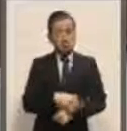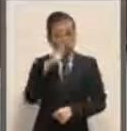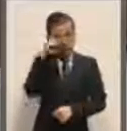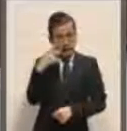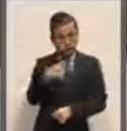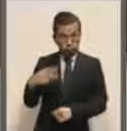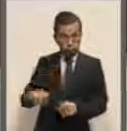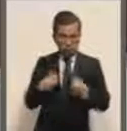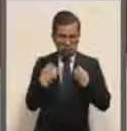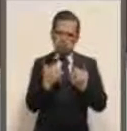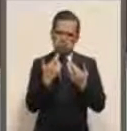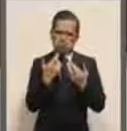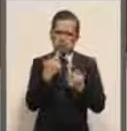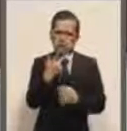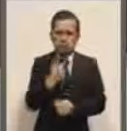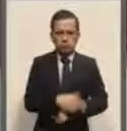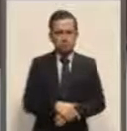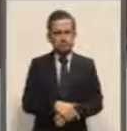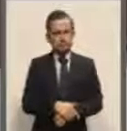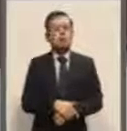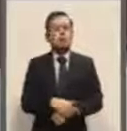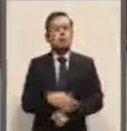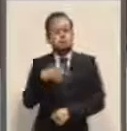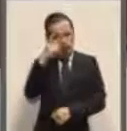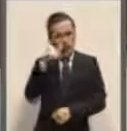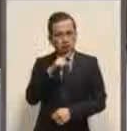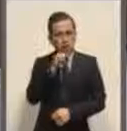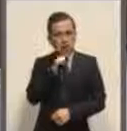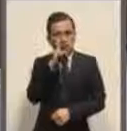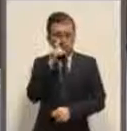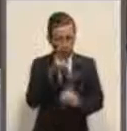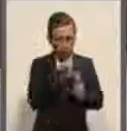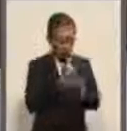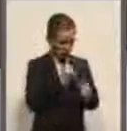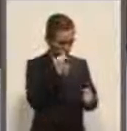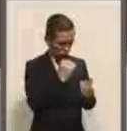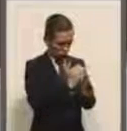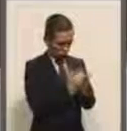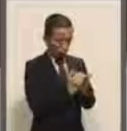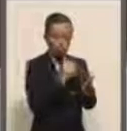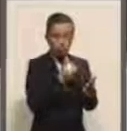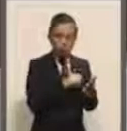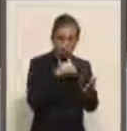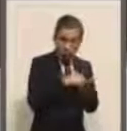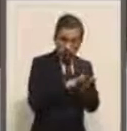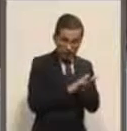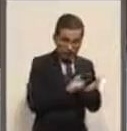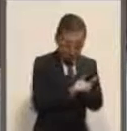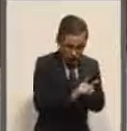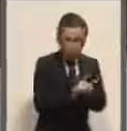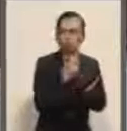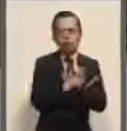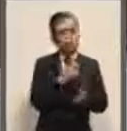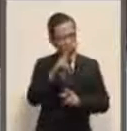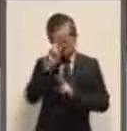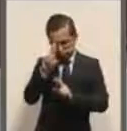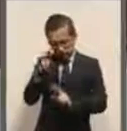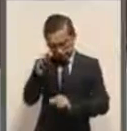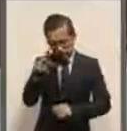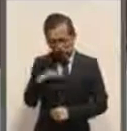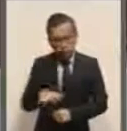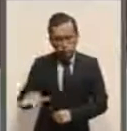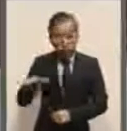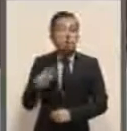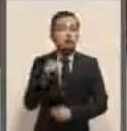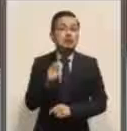tanto, se contribuye a garantizar derechos constitucionales fundamentales como el derecho a la